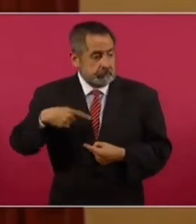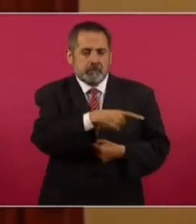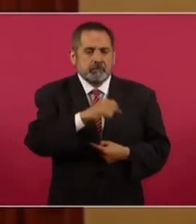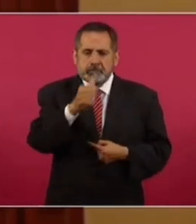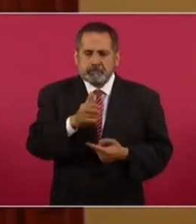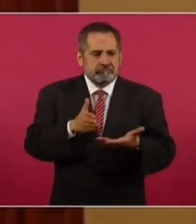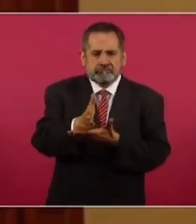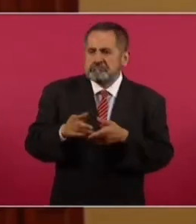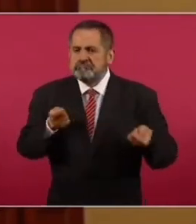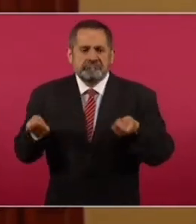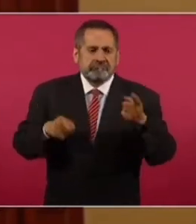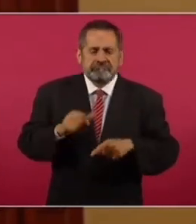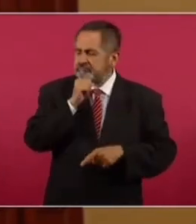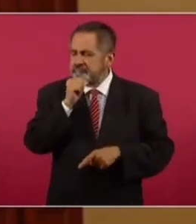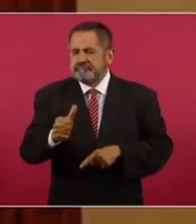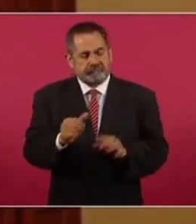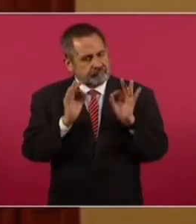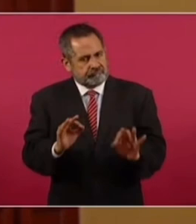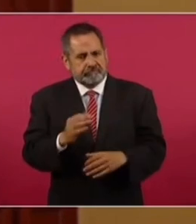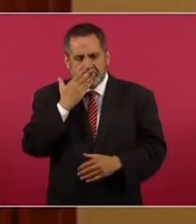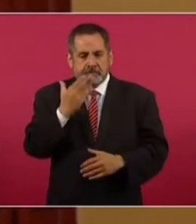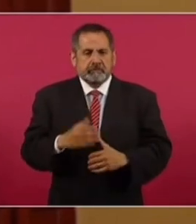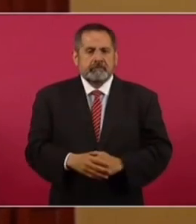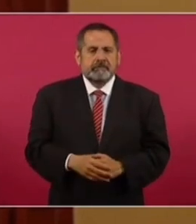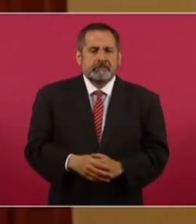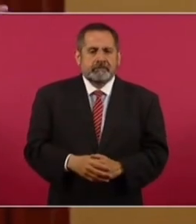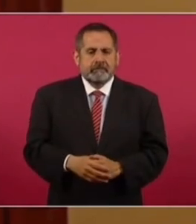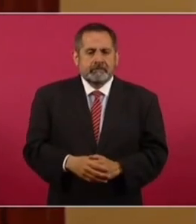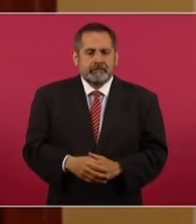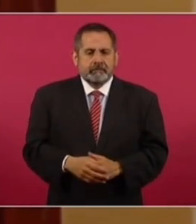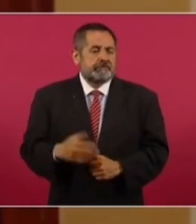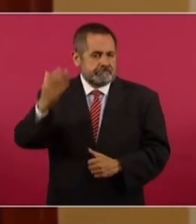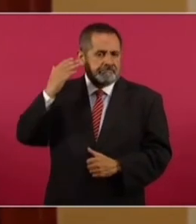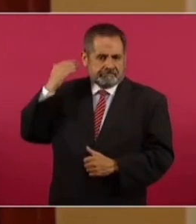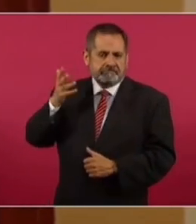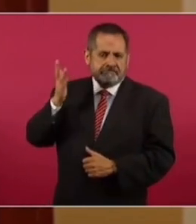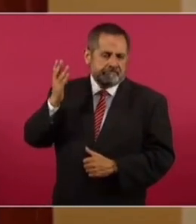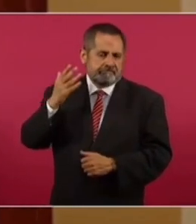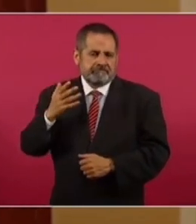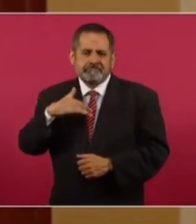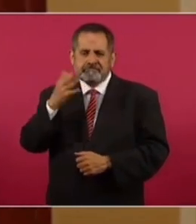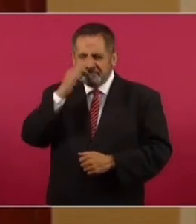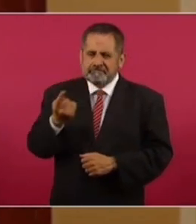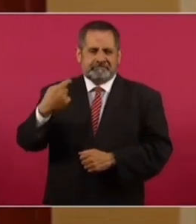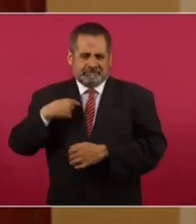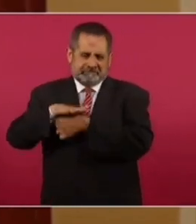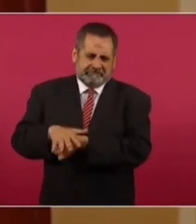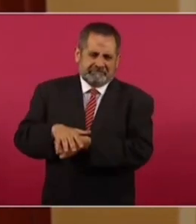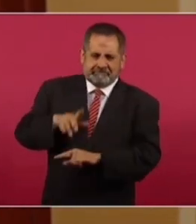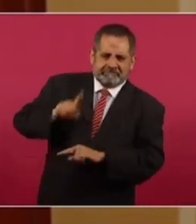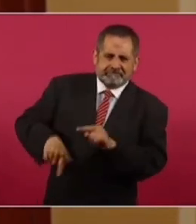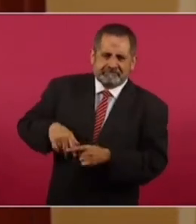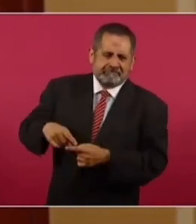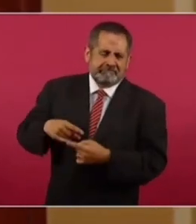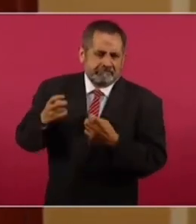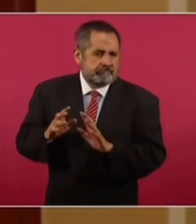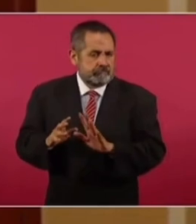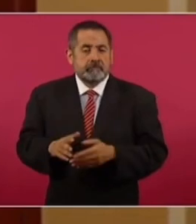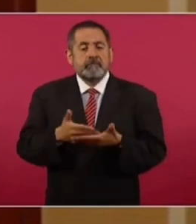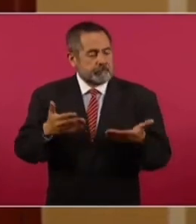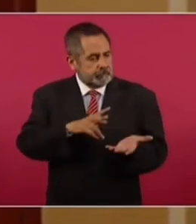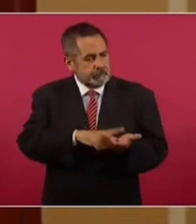elecciones presidenciales hemos padecido ya ese atropello antidemocrático y valoramos